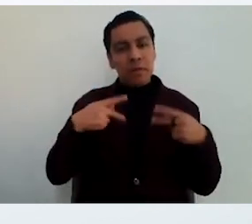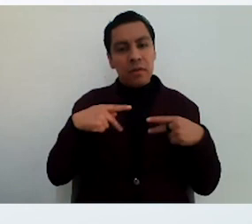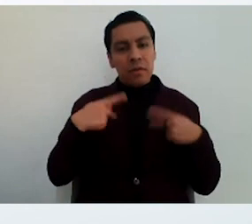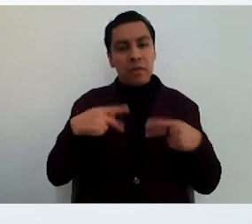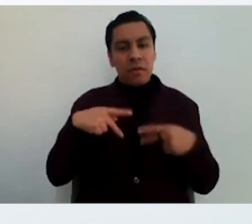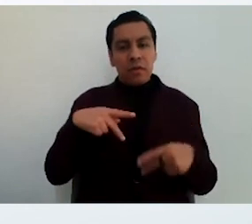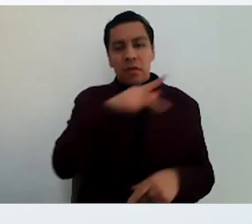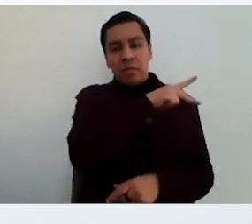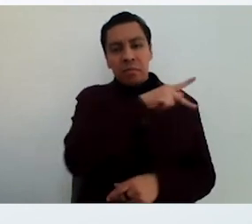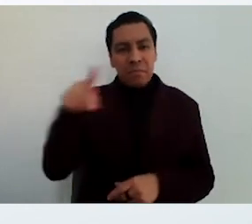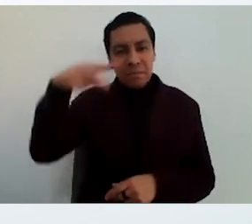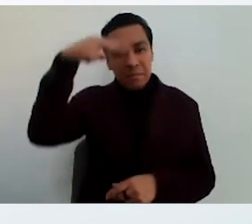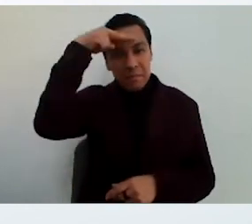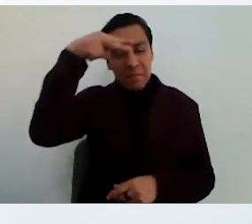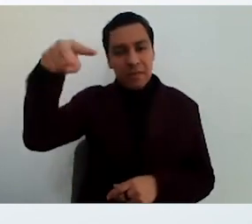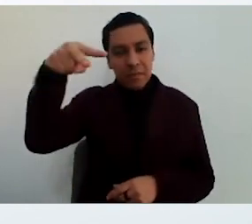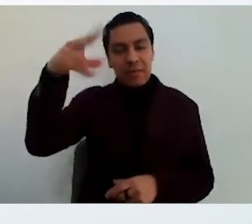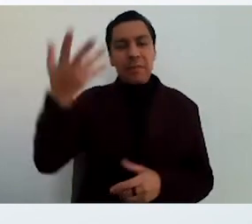los mexicanos habíamos